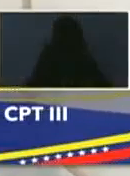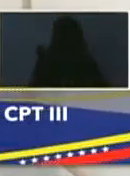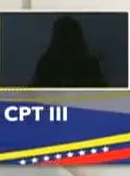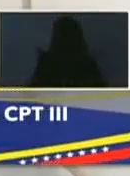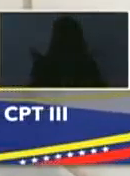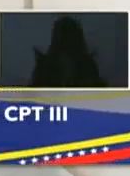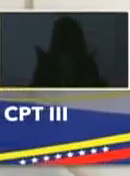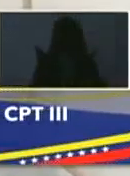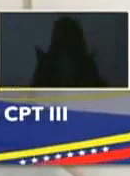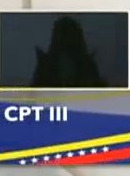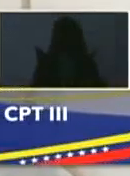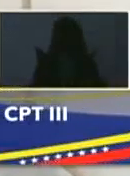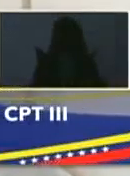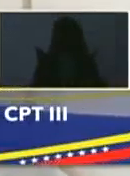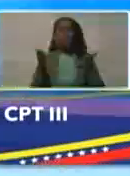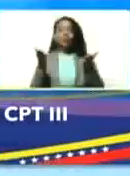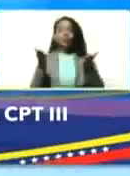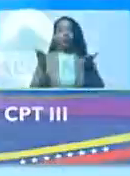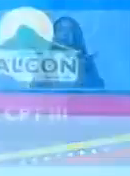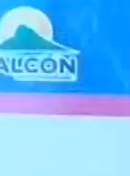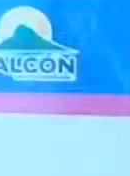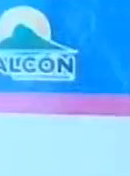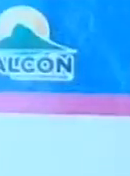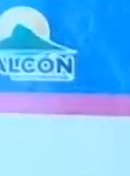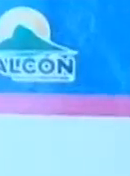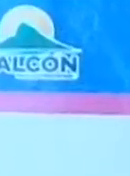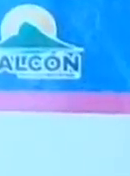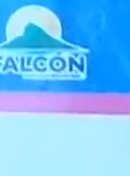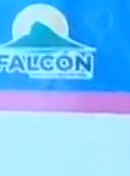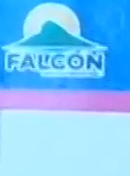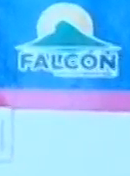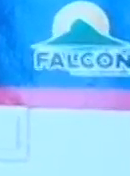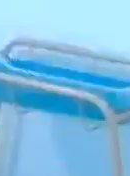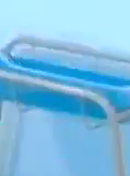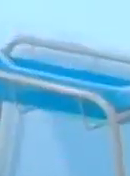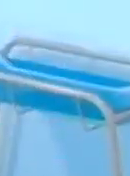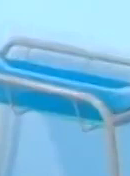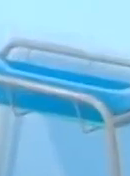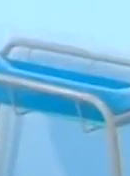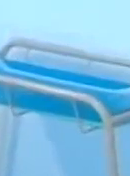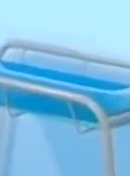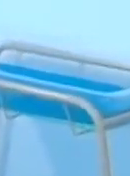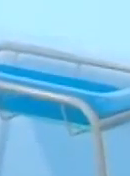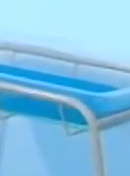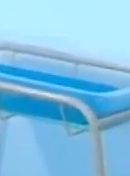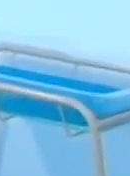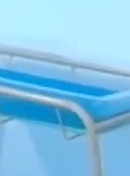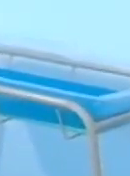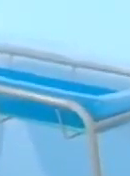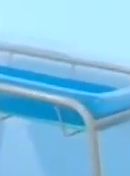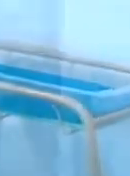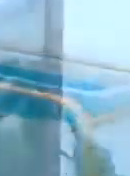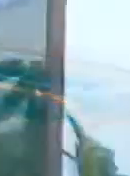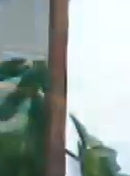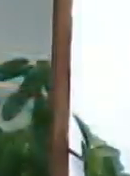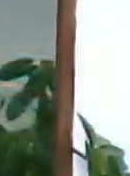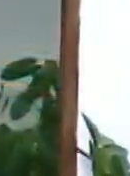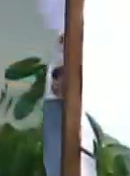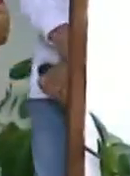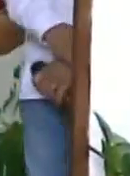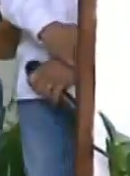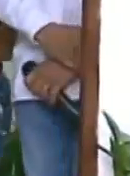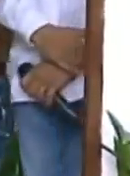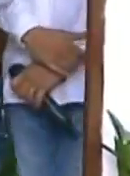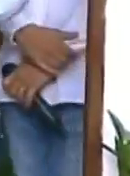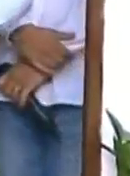van a ofrecer de consulta de emergencia, de atención preclínica, observación, planificación familiar, inmunización, atención